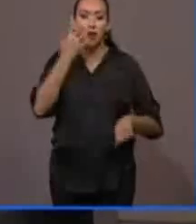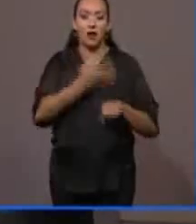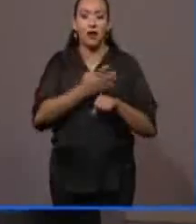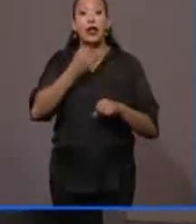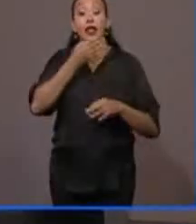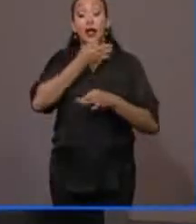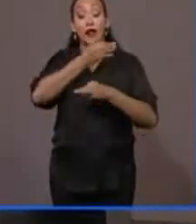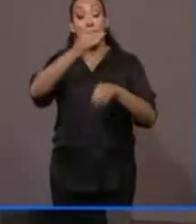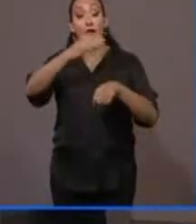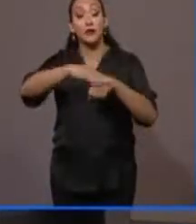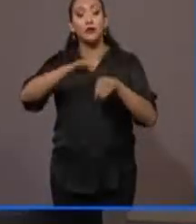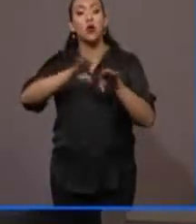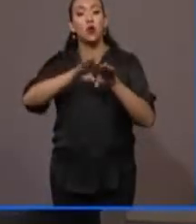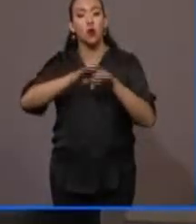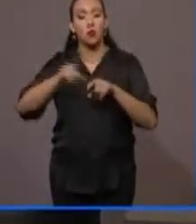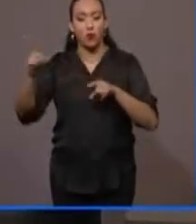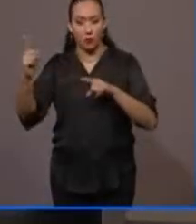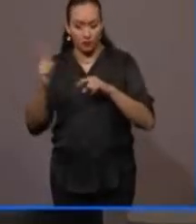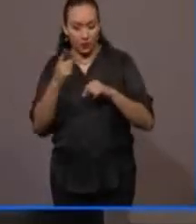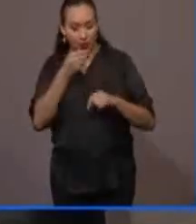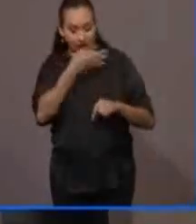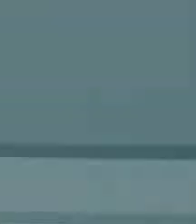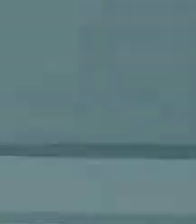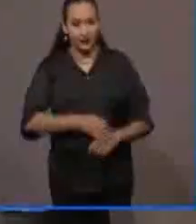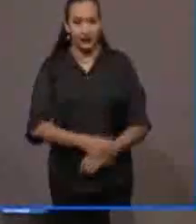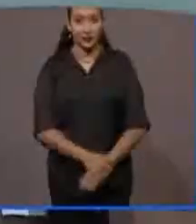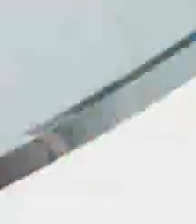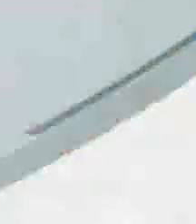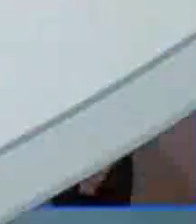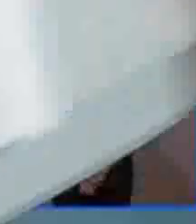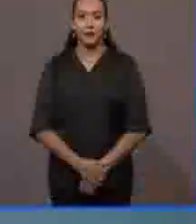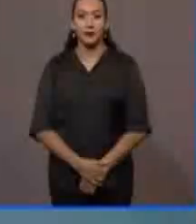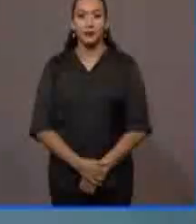fue ratificada por la parte afectada.